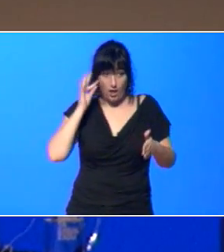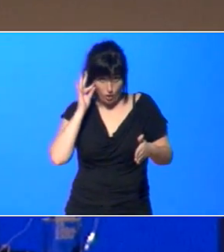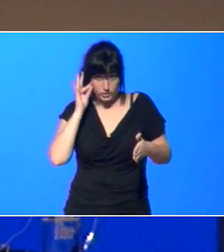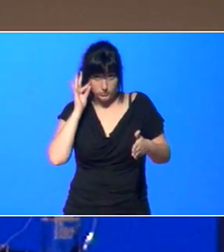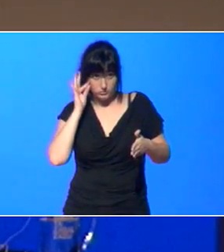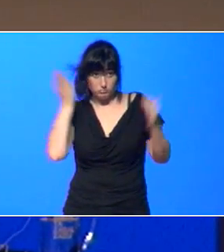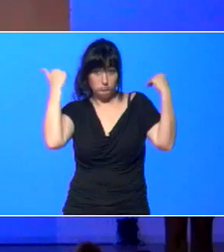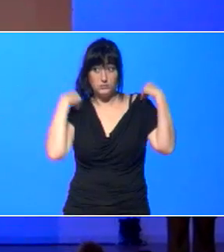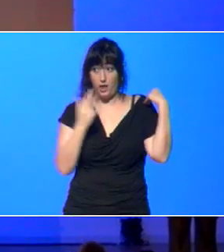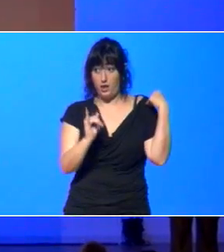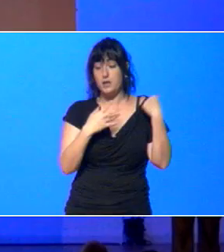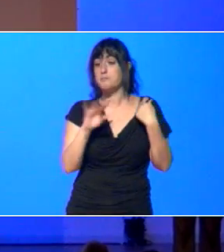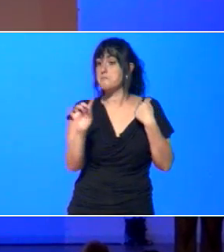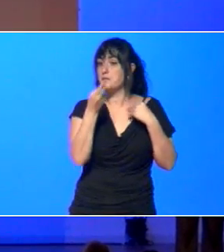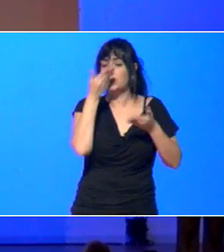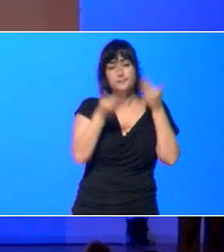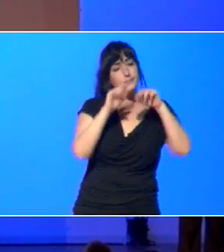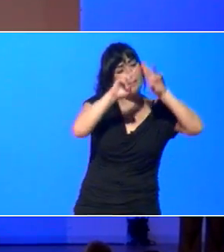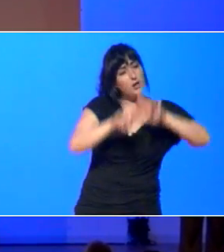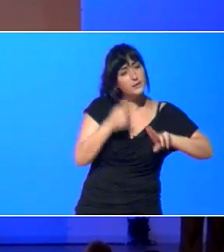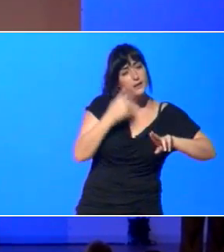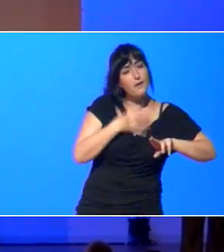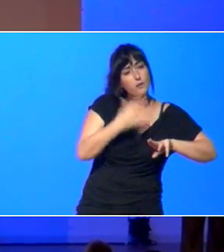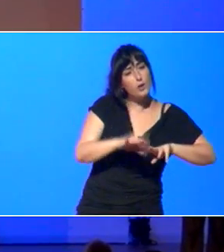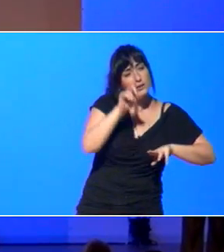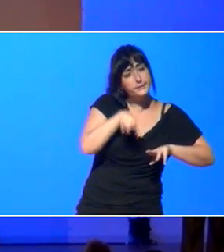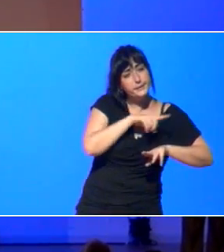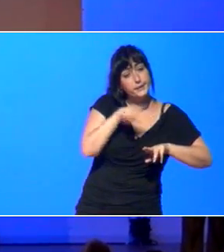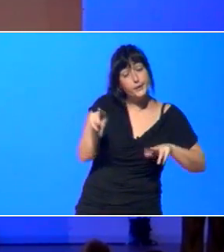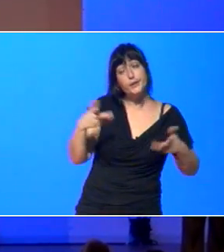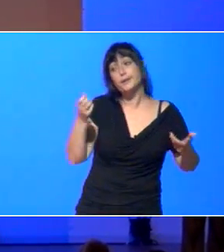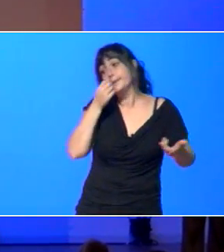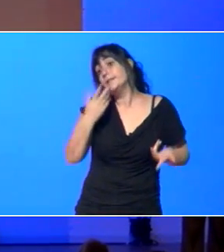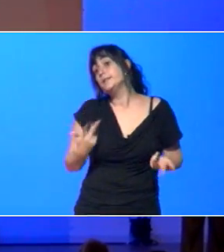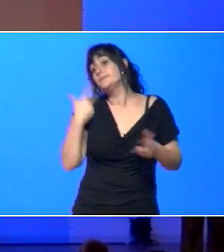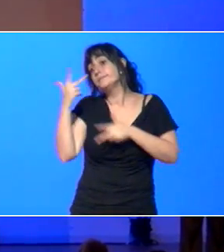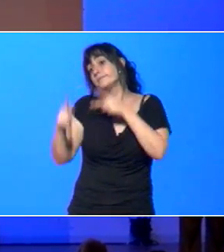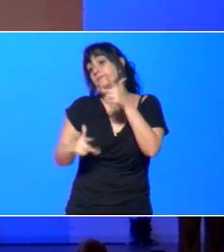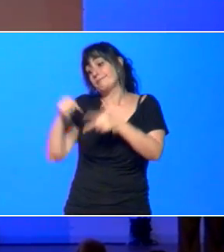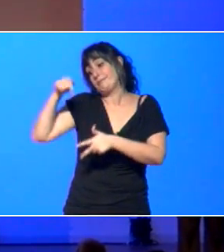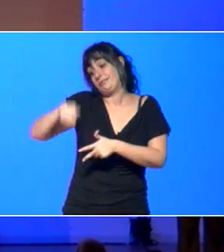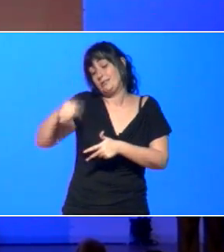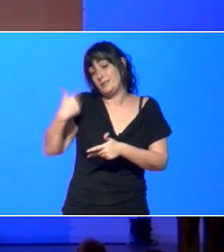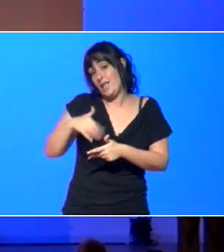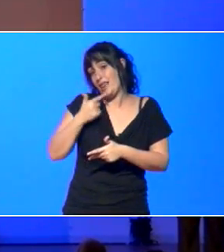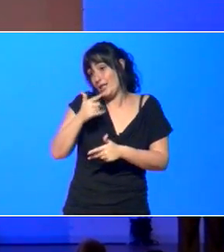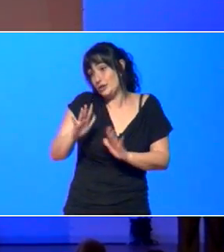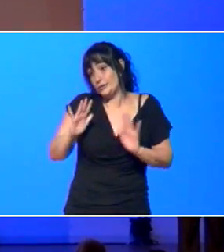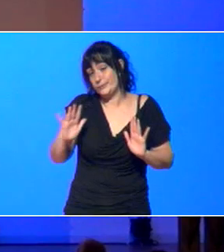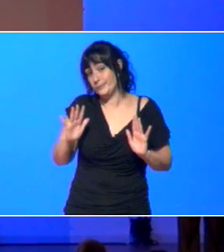primero evaluamos para determinar si pueden o no pueden, por mucho que en esta comunidad, como se ha señalado,